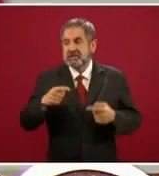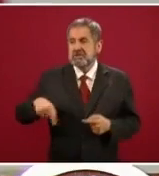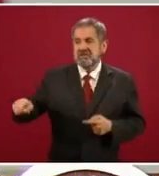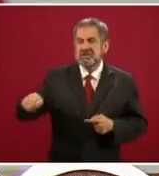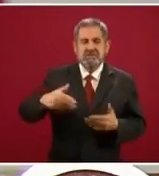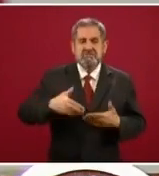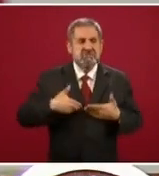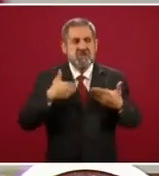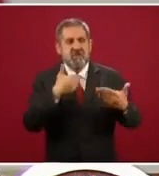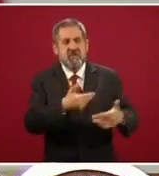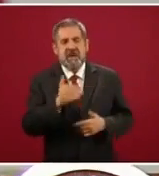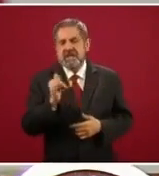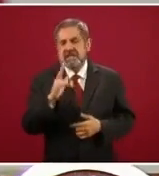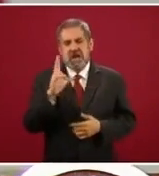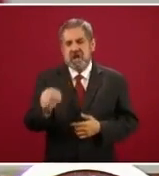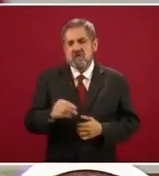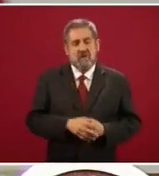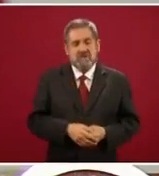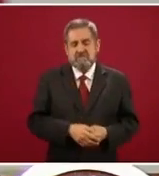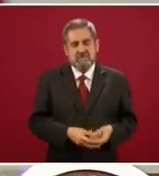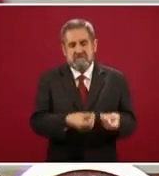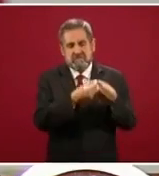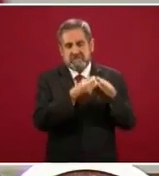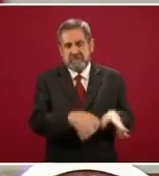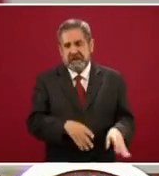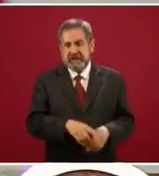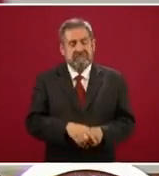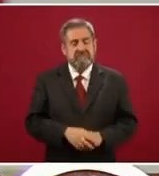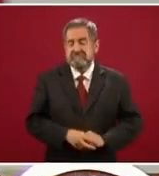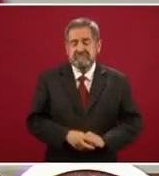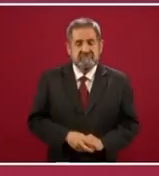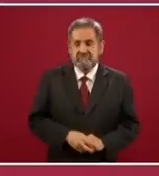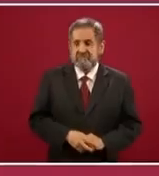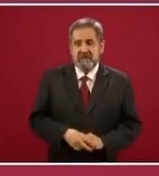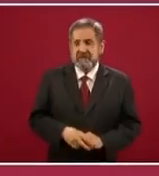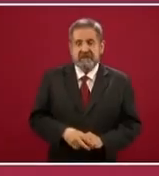credibilidad se pierde.